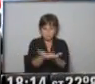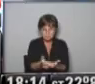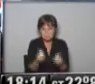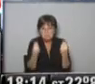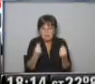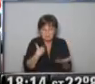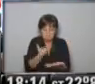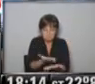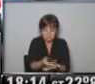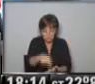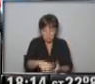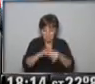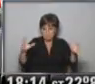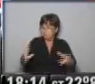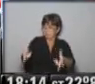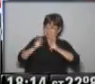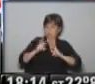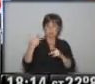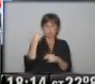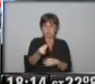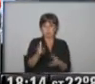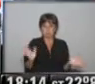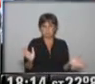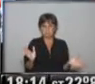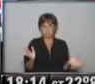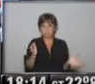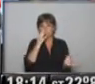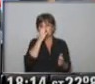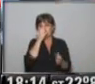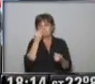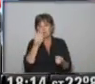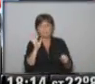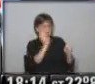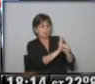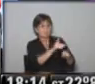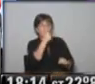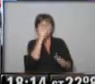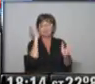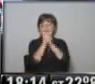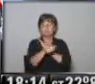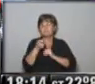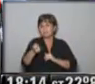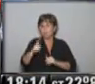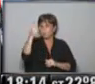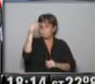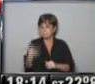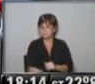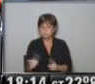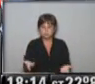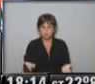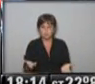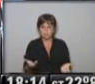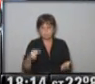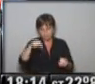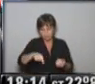una excarcelación hoy, porque me va a contestar lo mismo, que se le imputa haber encubierto un prófugo. ¿Cuáles son los elementos?